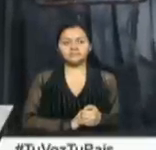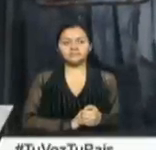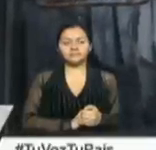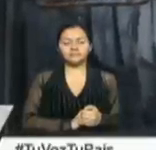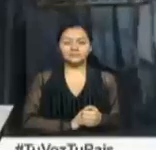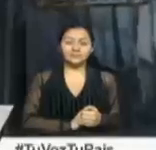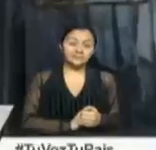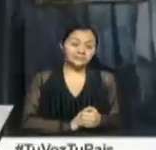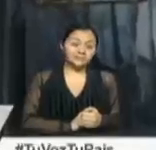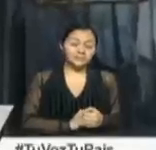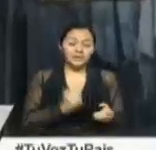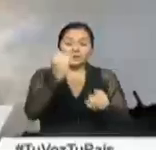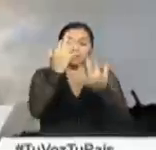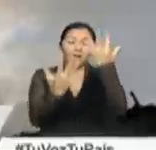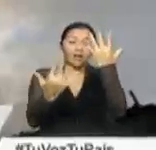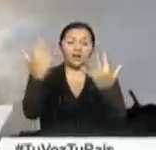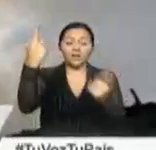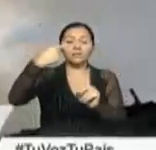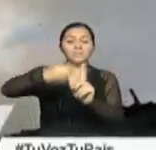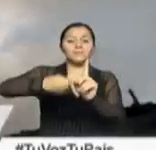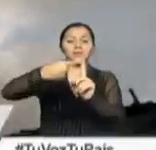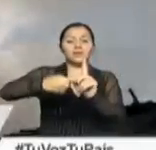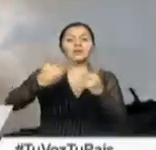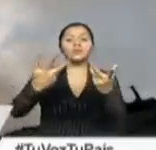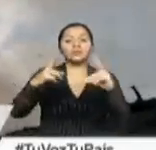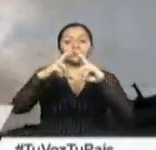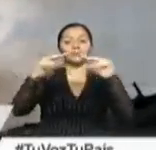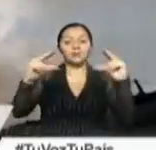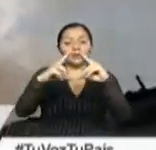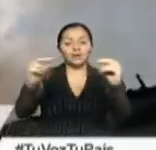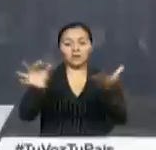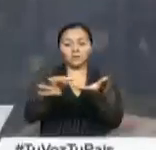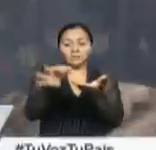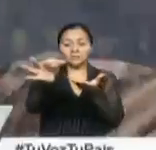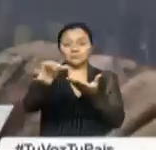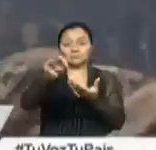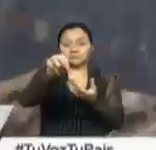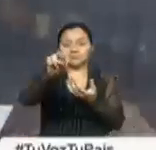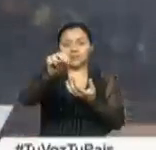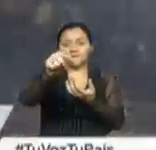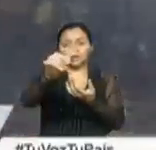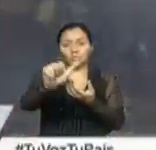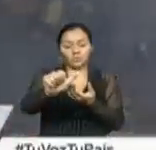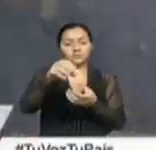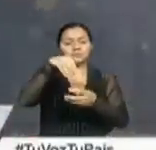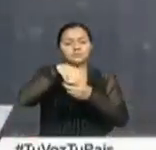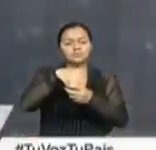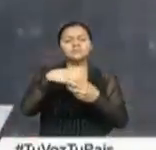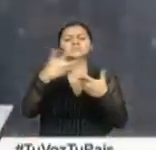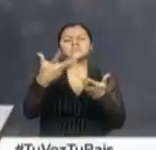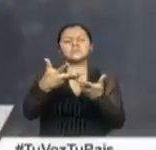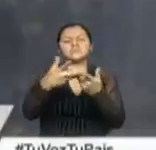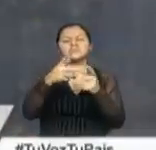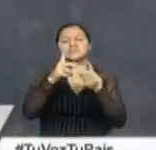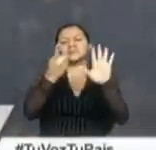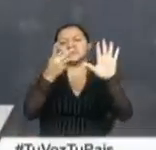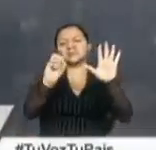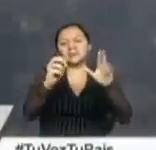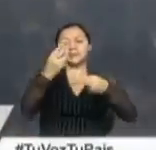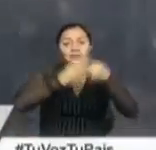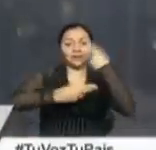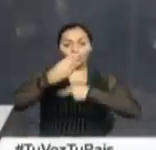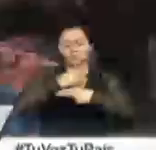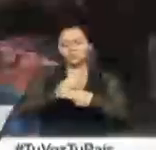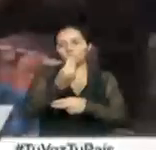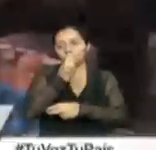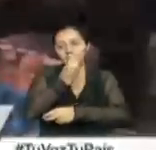Un incendio arrasó con parte del mercado más grande de Nicaragua. El siniestro del domingo consumió más de 60 comercios de alimentos,